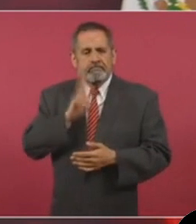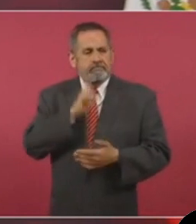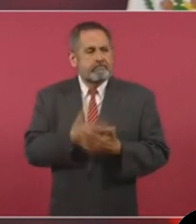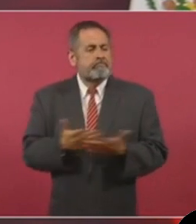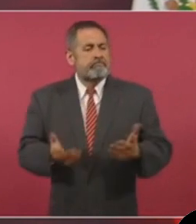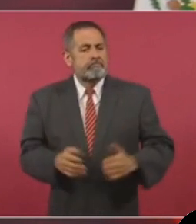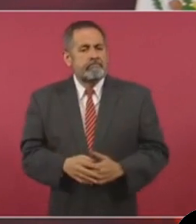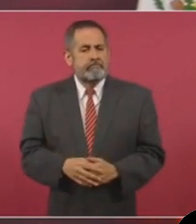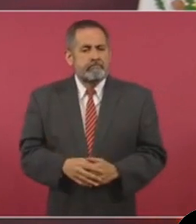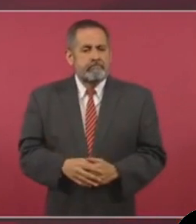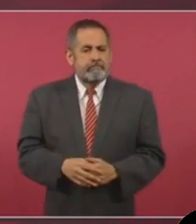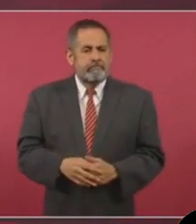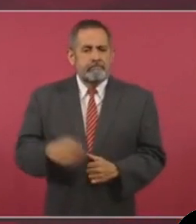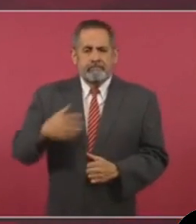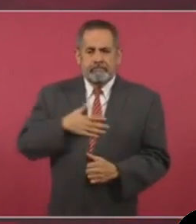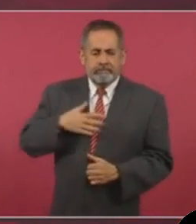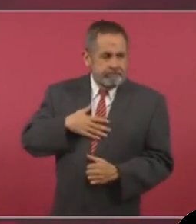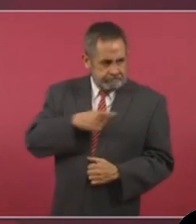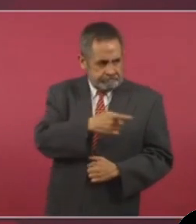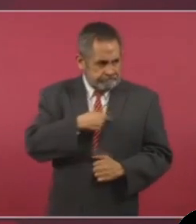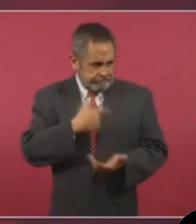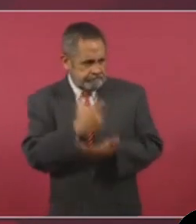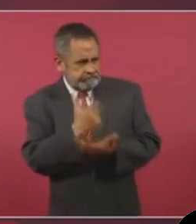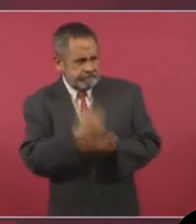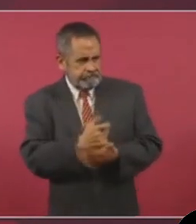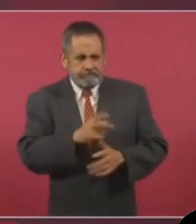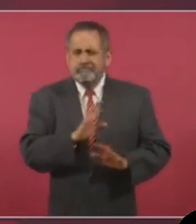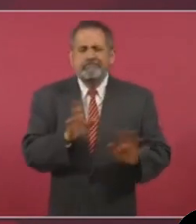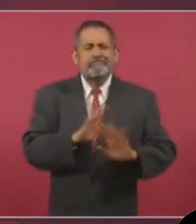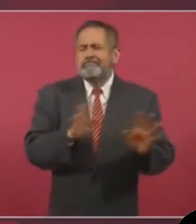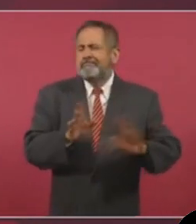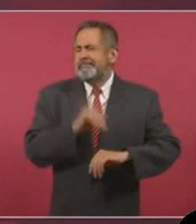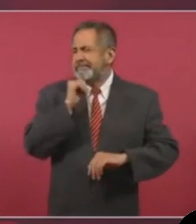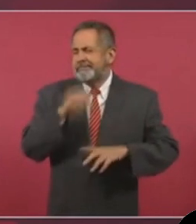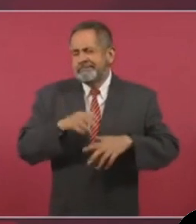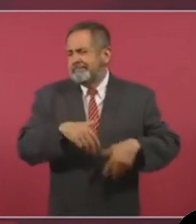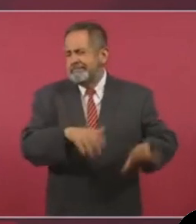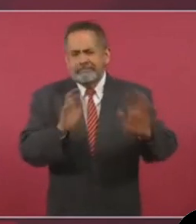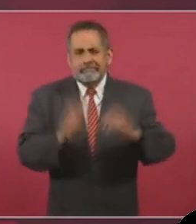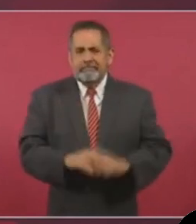y no es mi fuerte la venganza no vamos nosotros